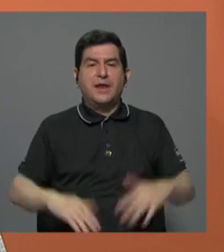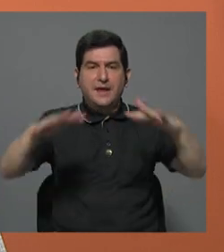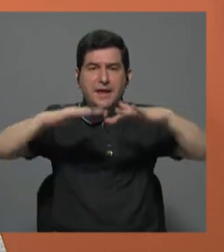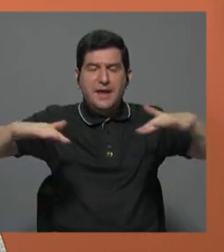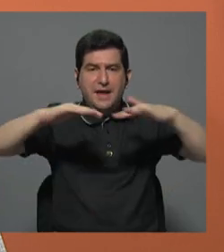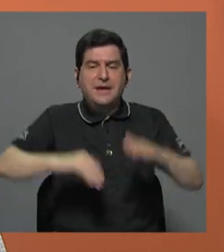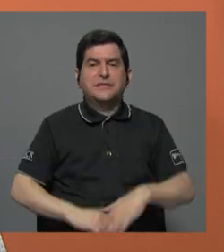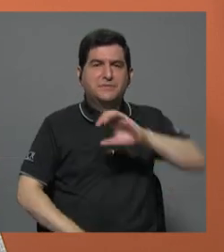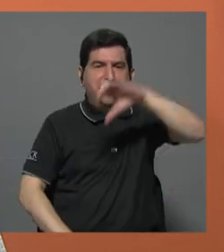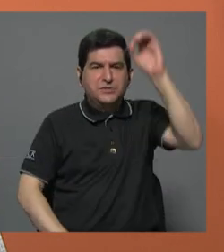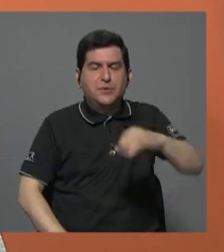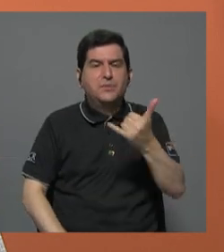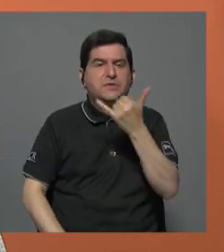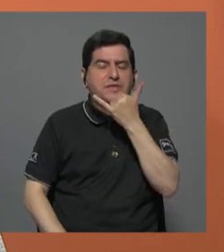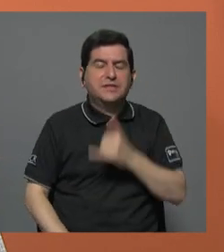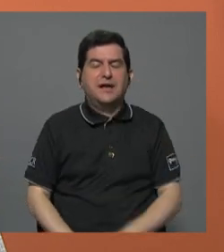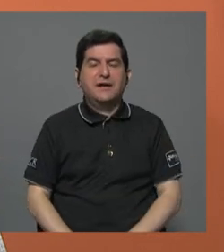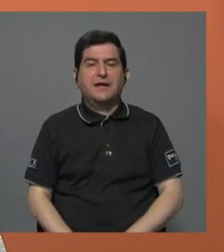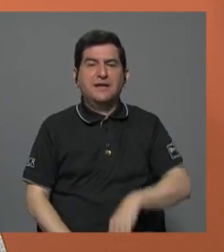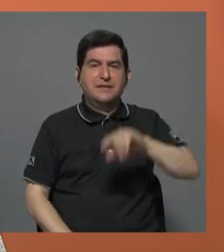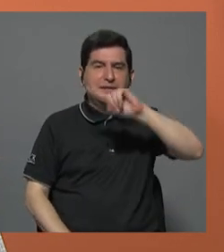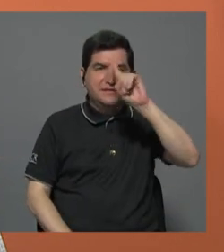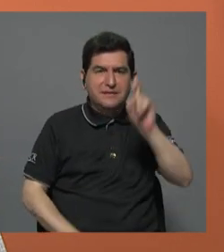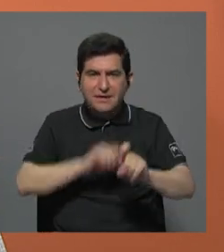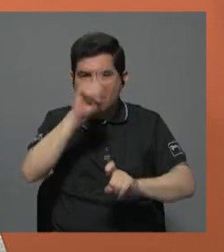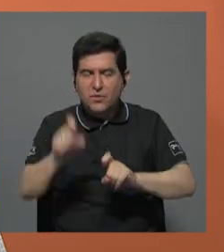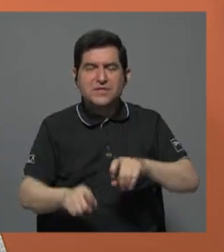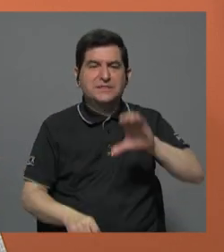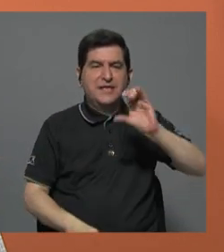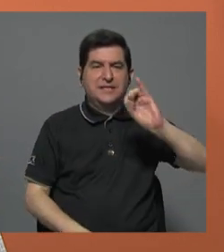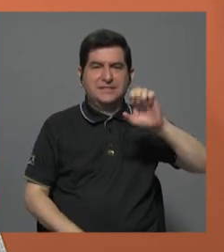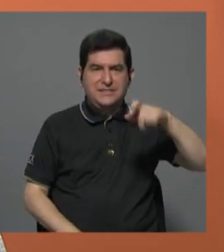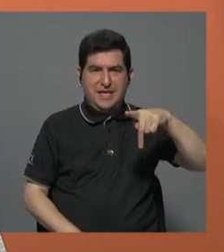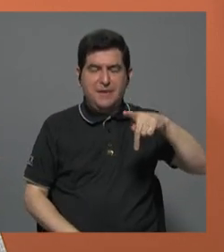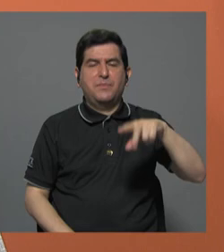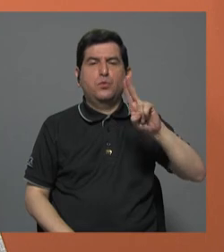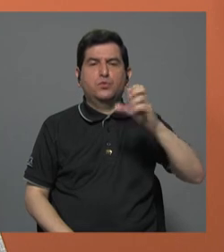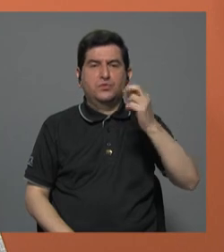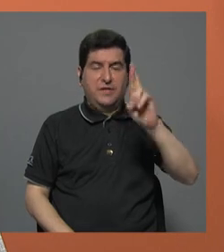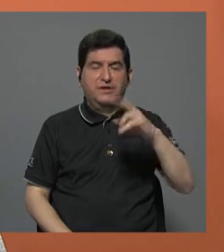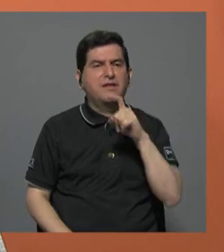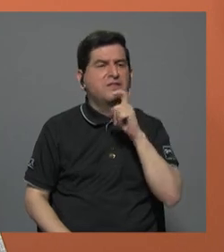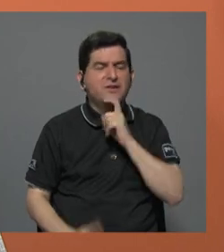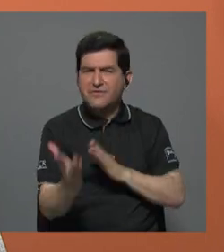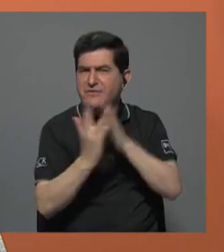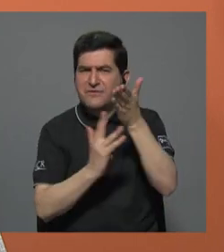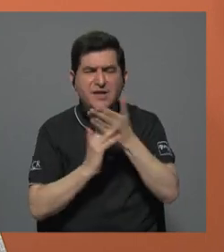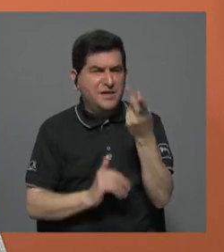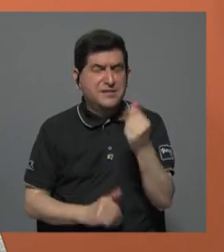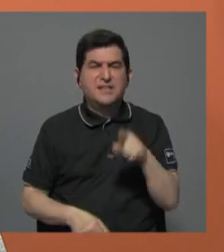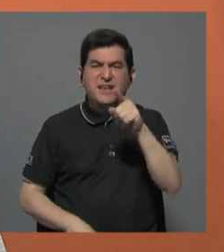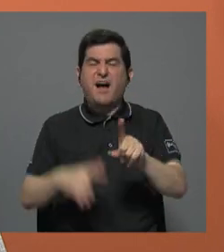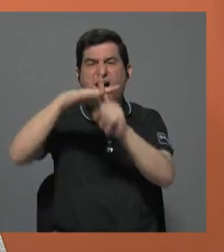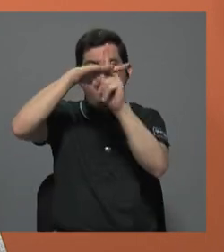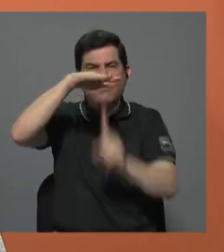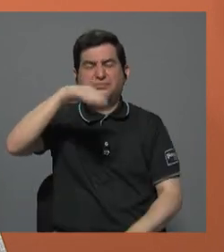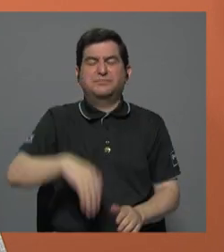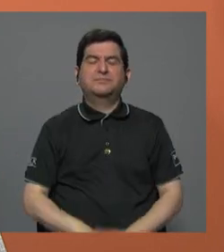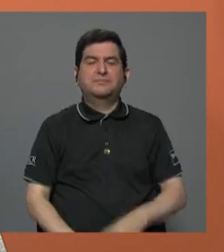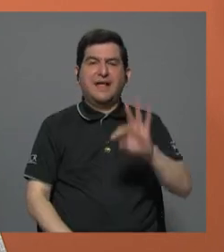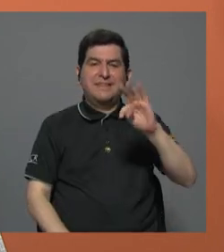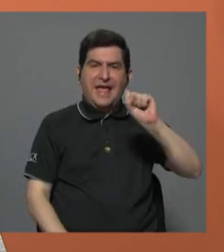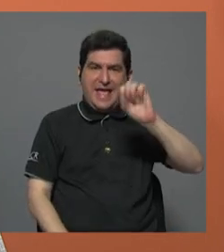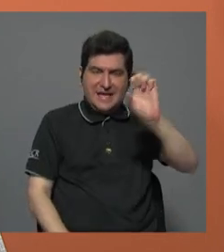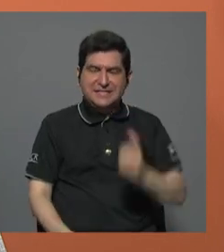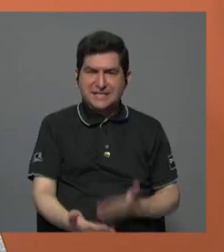las encuestas del 100 por lo menos de la universidad de costa rica entonces todavía más difícil para algunos partidos acceder a fondos y eso hace que se invisibiliza en el tribunal suprema